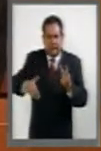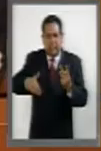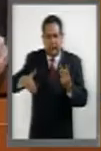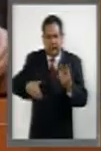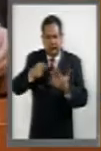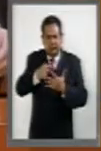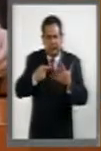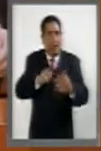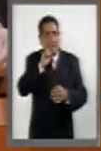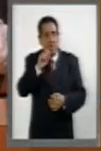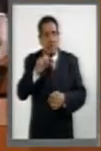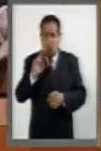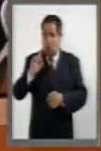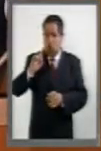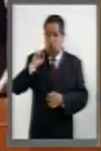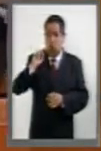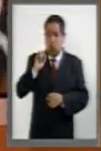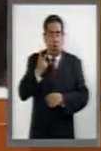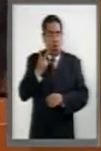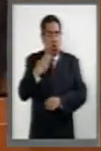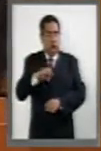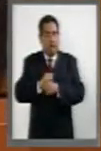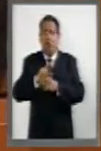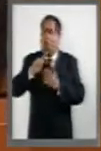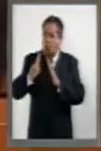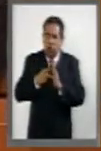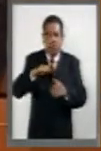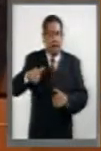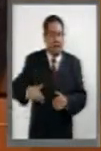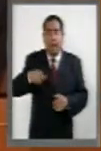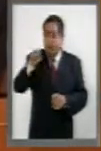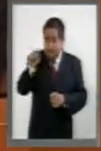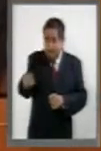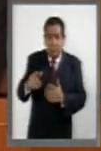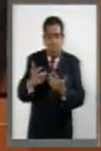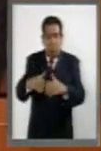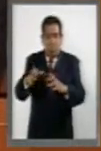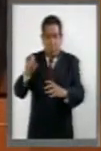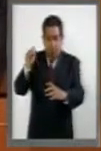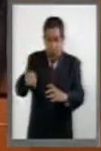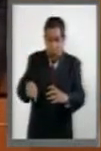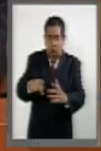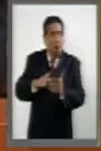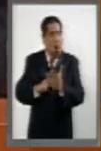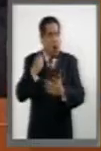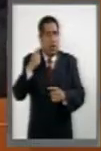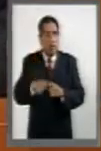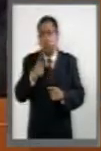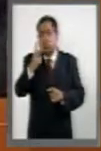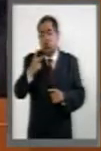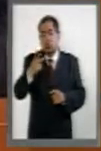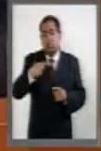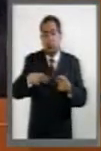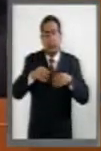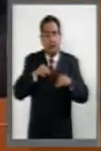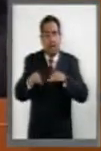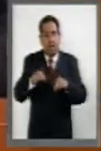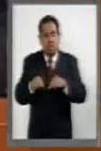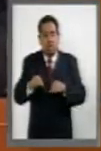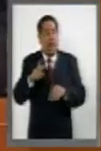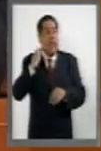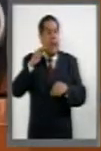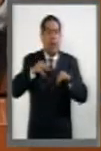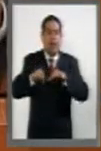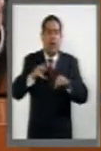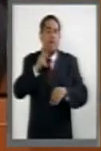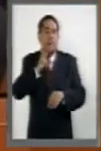el domingo que de hace 2 semanas, de nueva cuenta en Apcatuna, con un saldo de 2 trabajadores, los cuales eran trabajadores